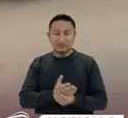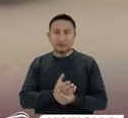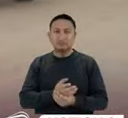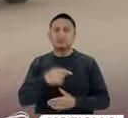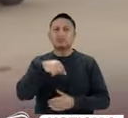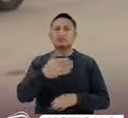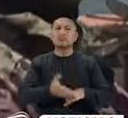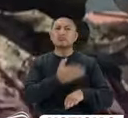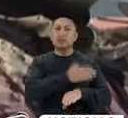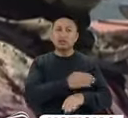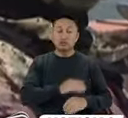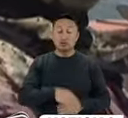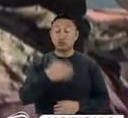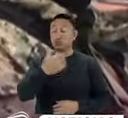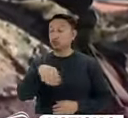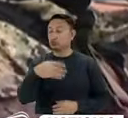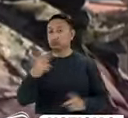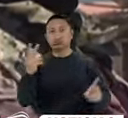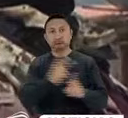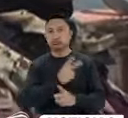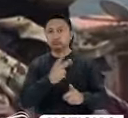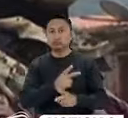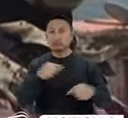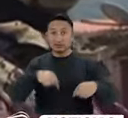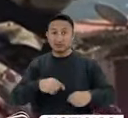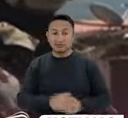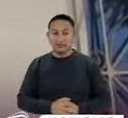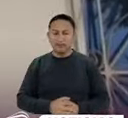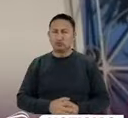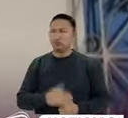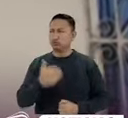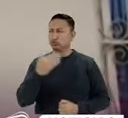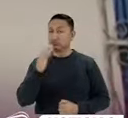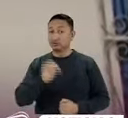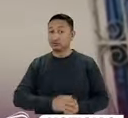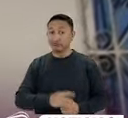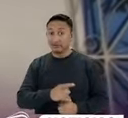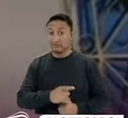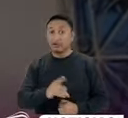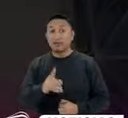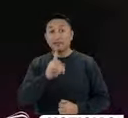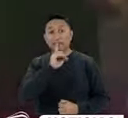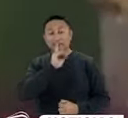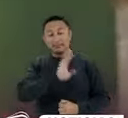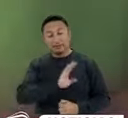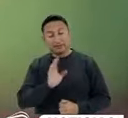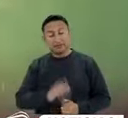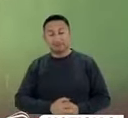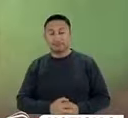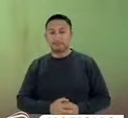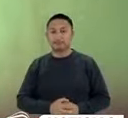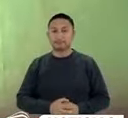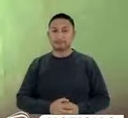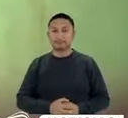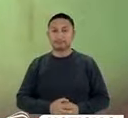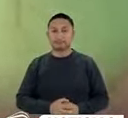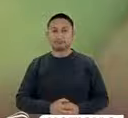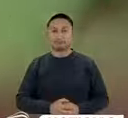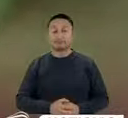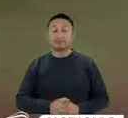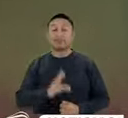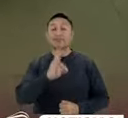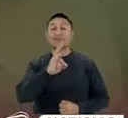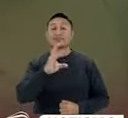vivienda antes? Estaba terrible. ¿Qué pasaba por acá? Muchas cosas, no se imaginan, mejor que ni se imaginen. Se espera que las